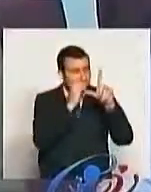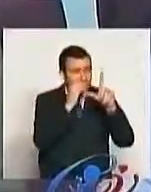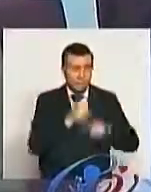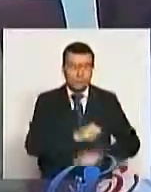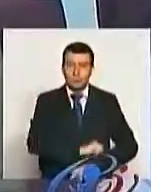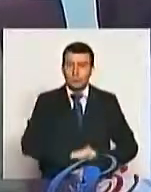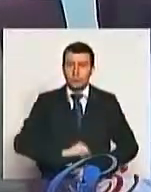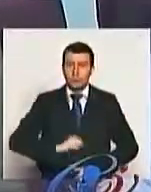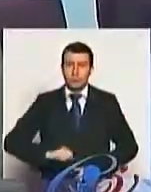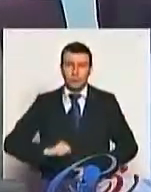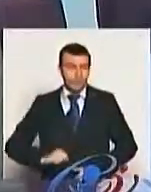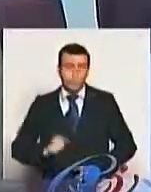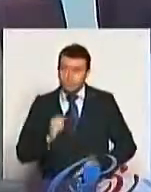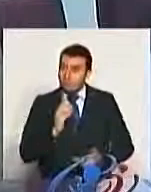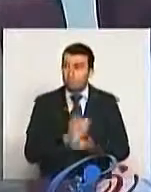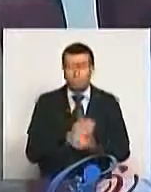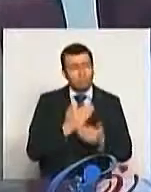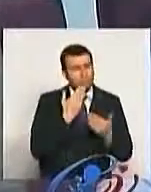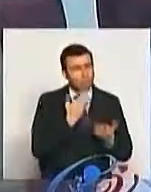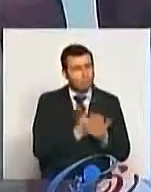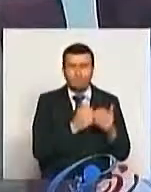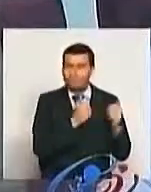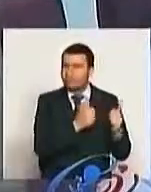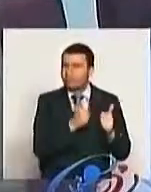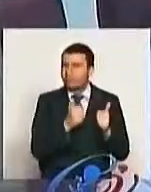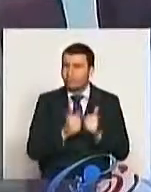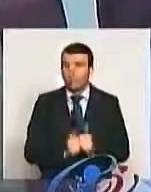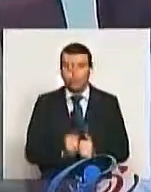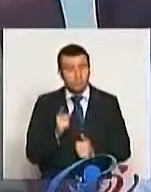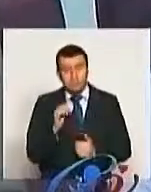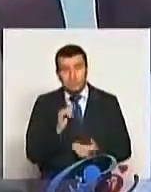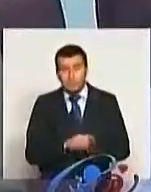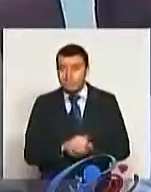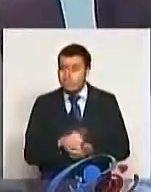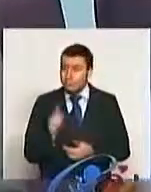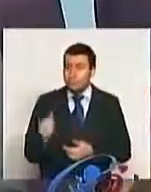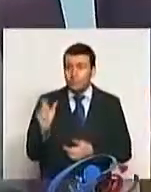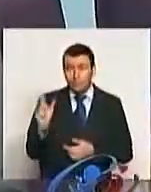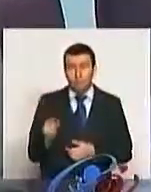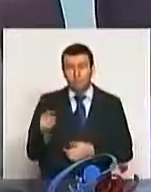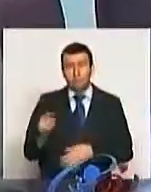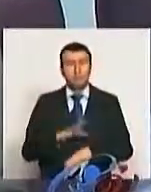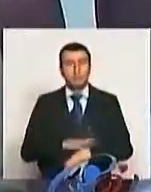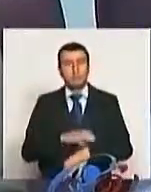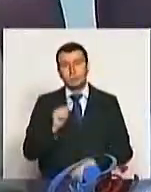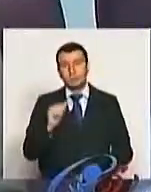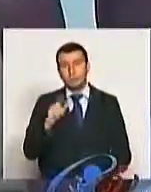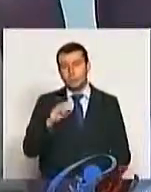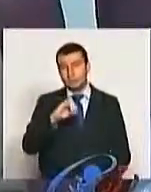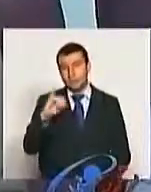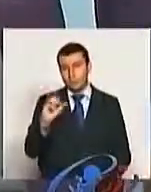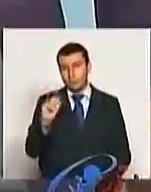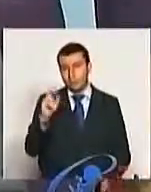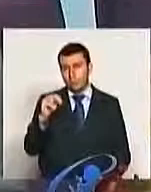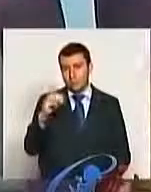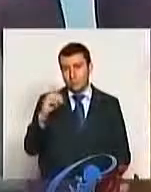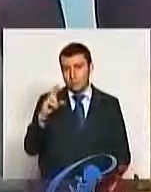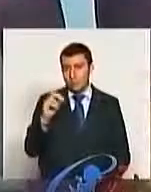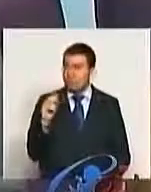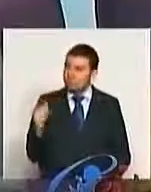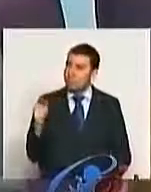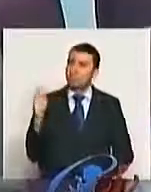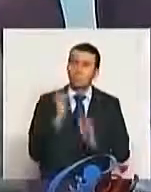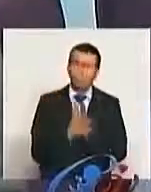cita obviamente con ellos, porque así como el doctor Alejandro nos cuenta una cantidad de casos clínicos, así como